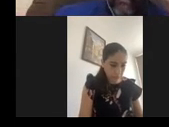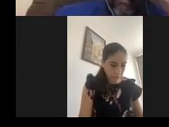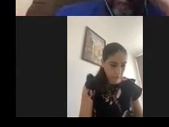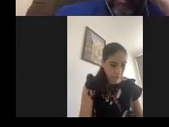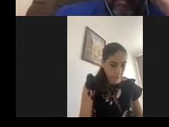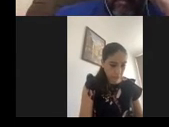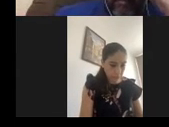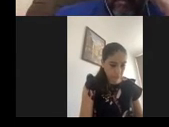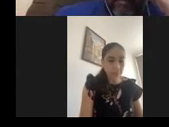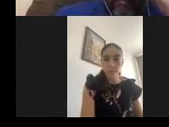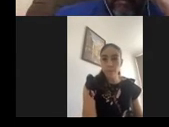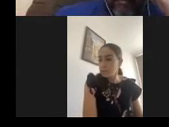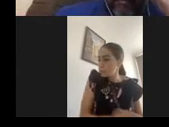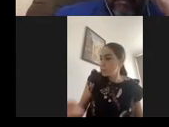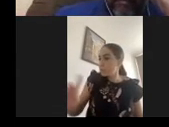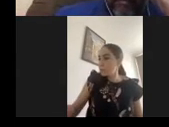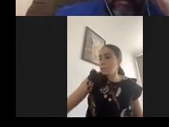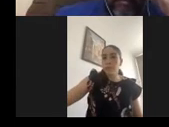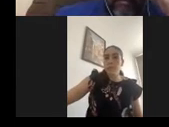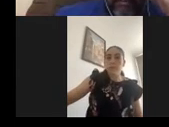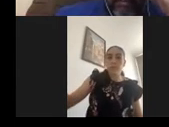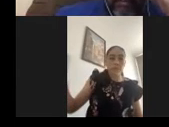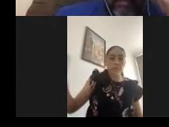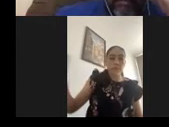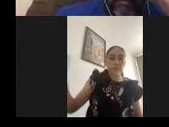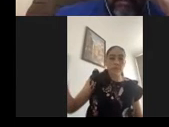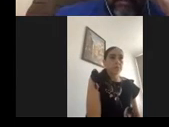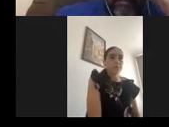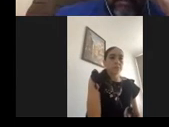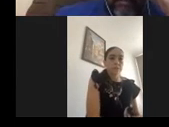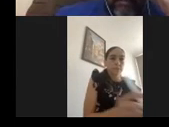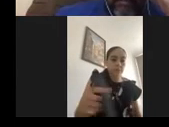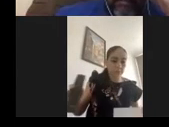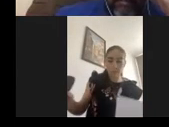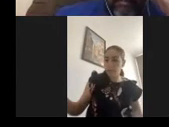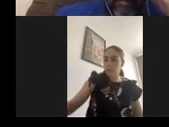siga llevando a cabo. Entonces, ¿cuál era el elemento planteado en ese sentido?